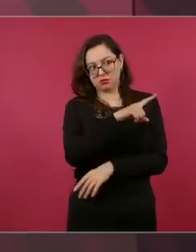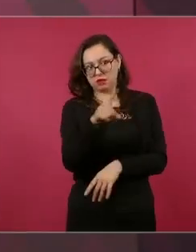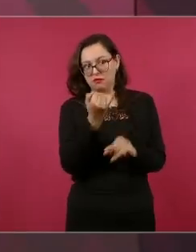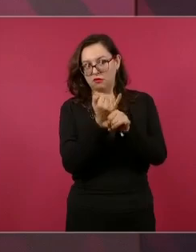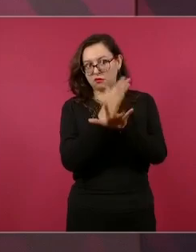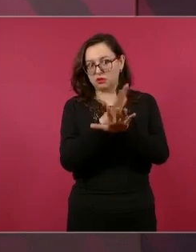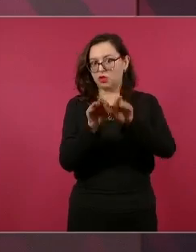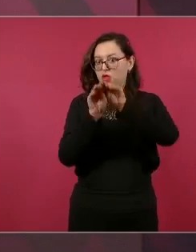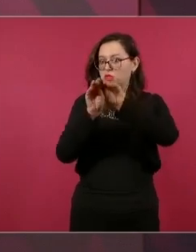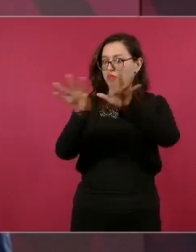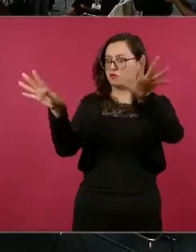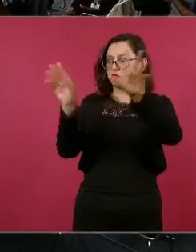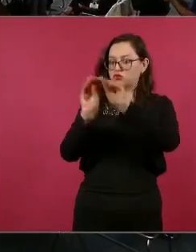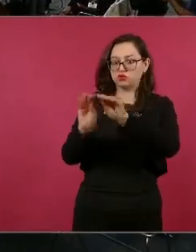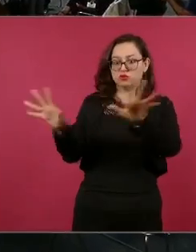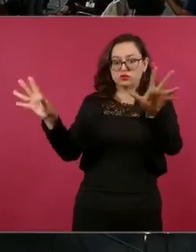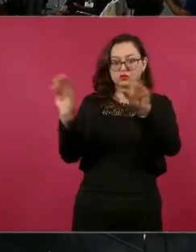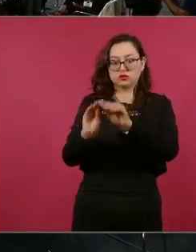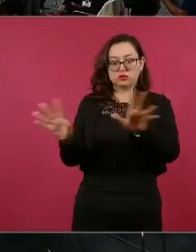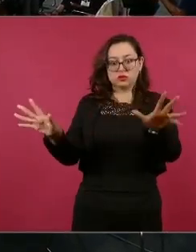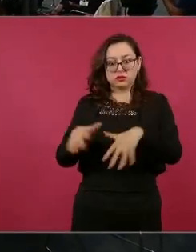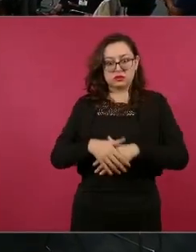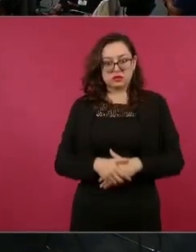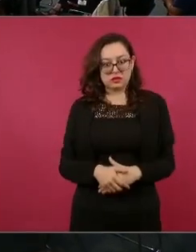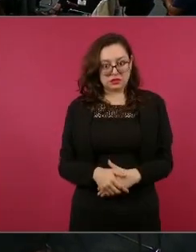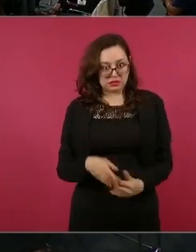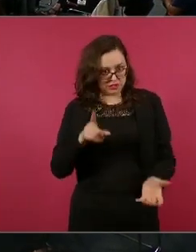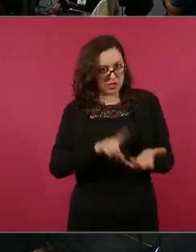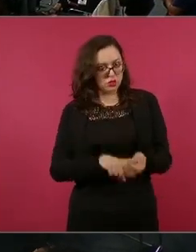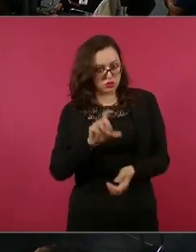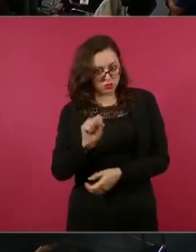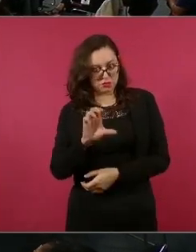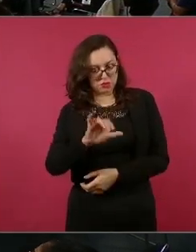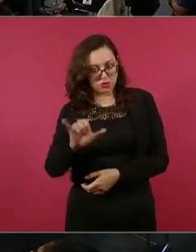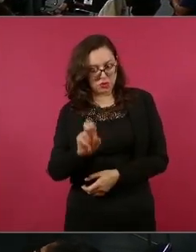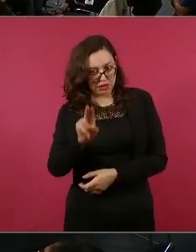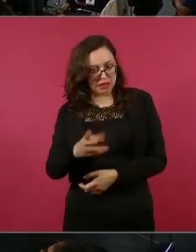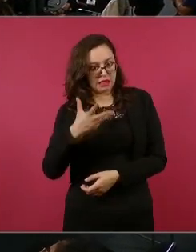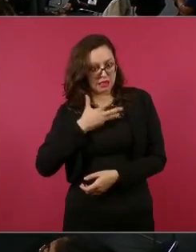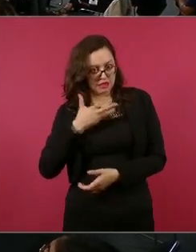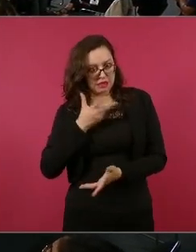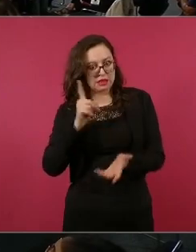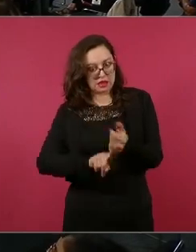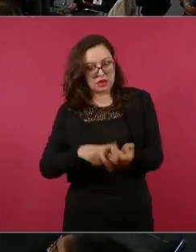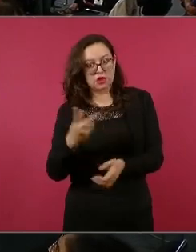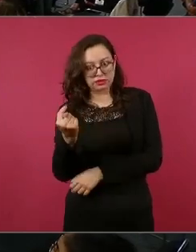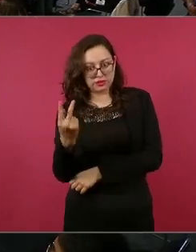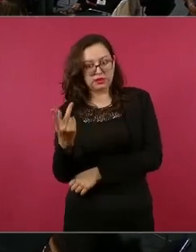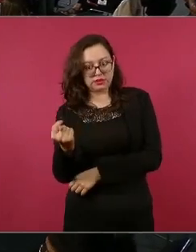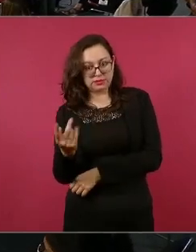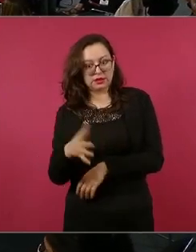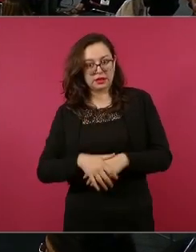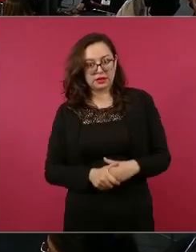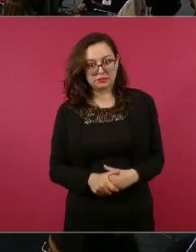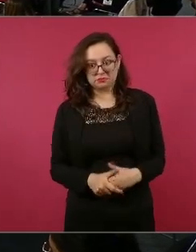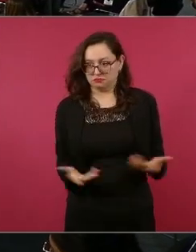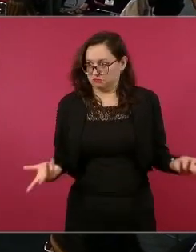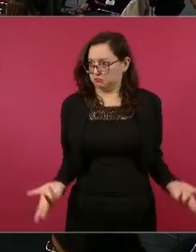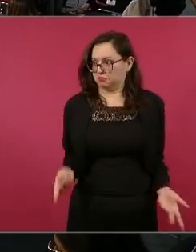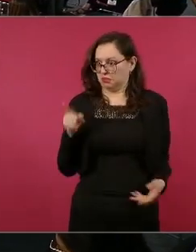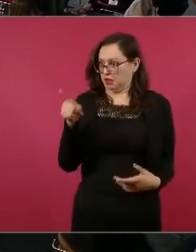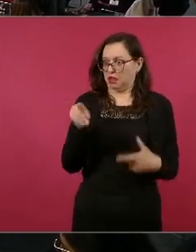que hasta la Suprema Corte tiene un canal, ¿no? Sí, bueno, la Corte y el Poder Judicial tiene su canal. Sí, ahí.